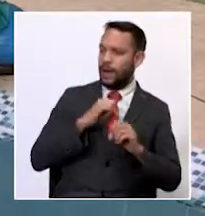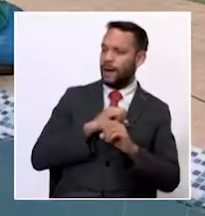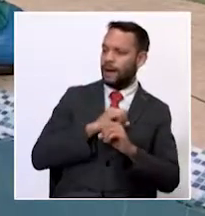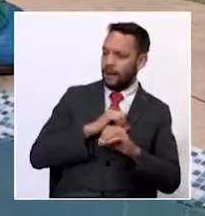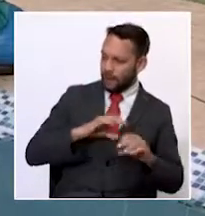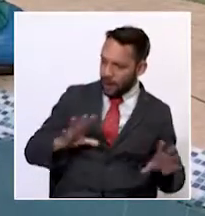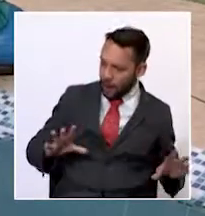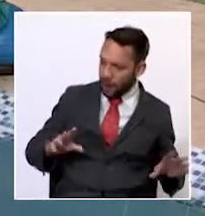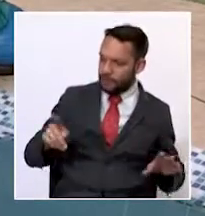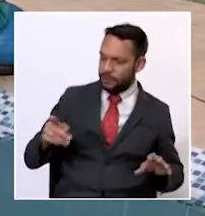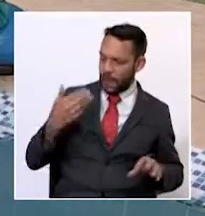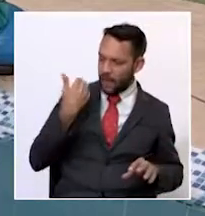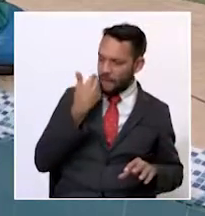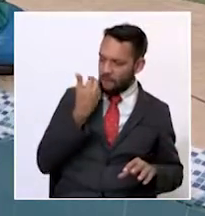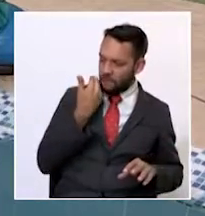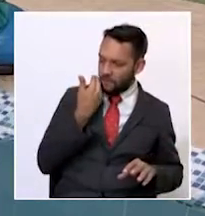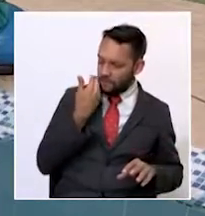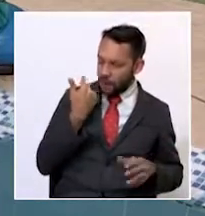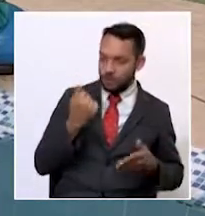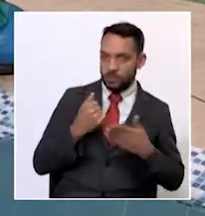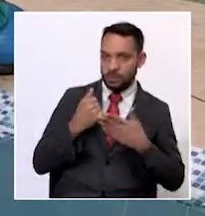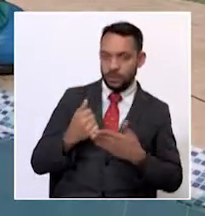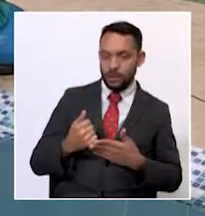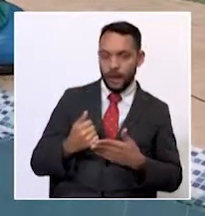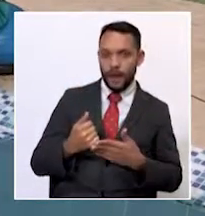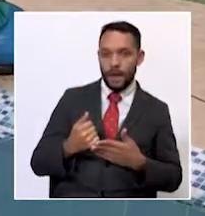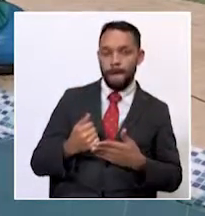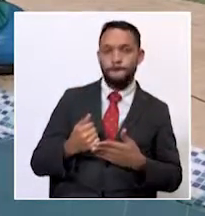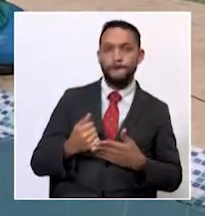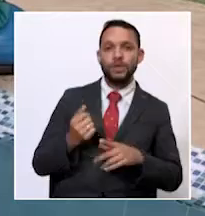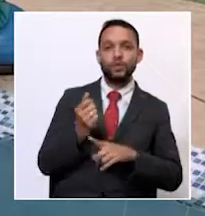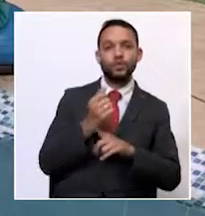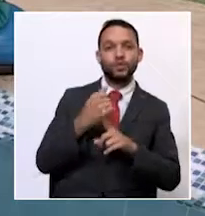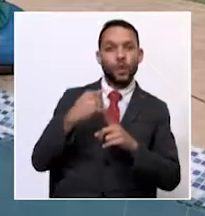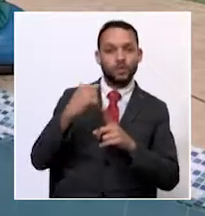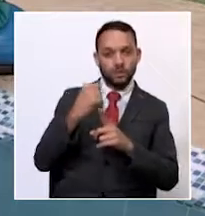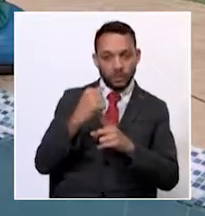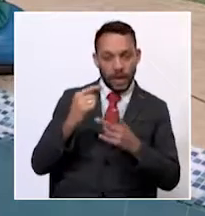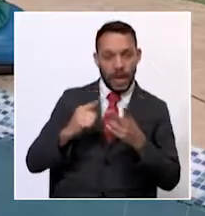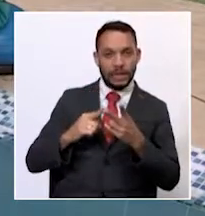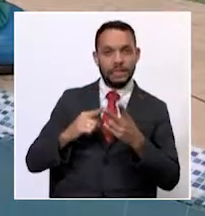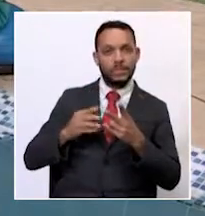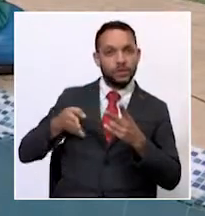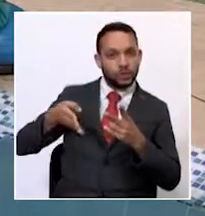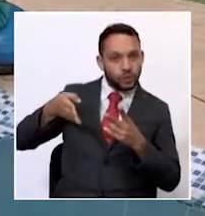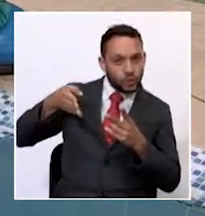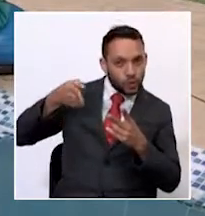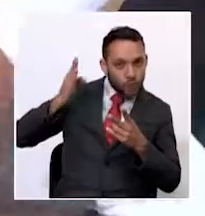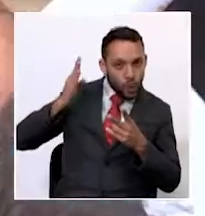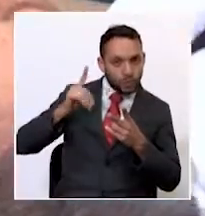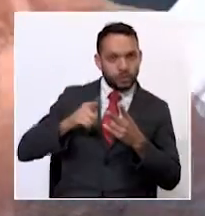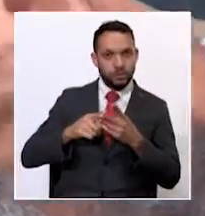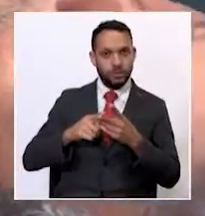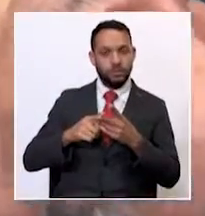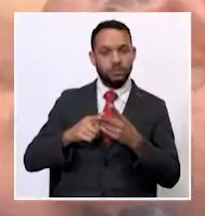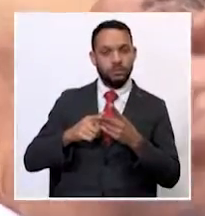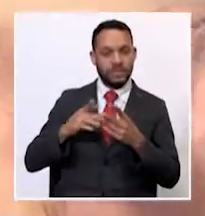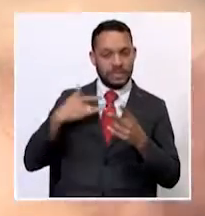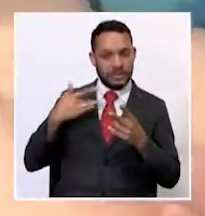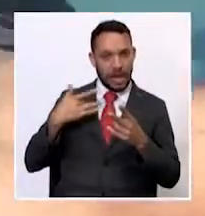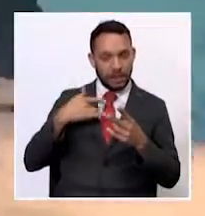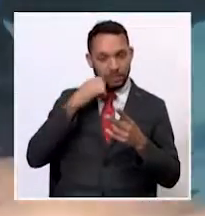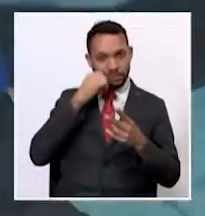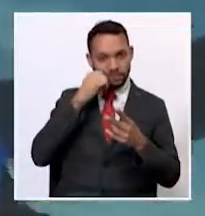que la enfermedad es bio, psicosocial y espiritual. Siempre lo he repetido en los programas, la enfermedad tiene un